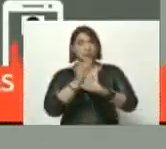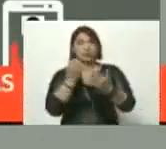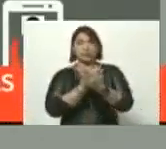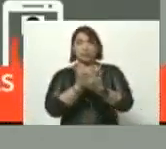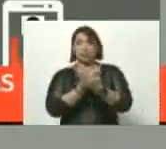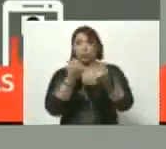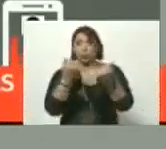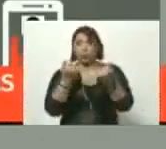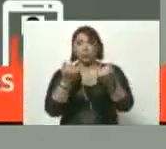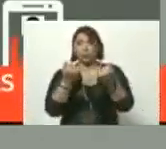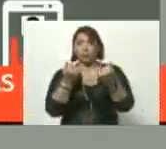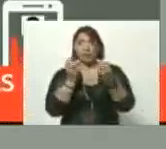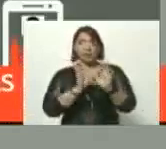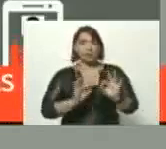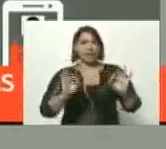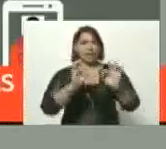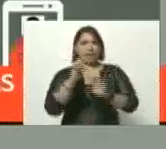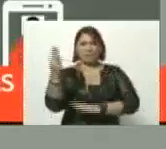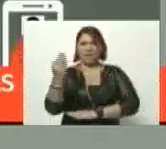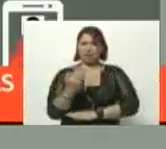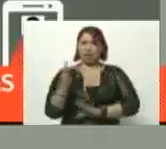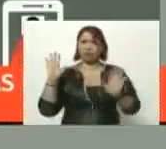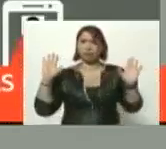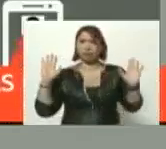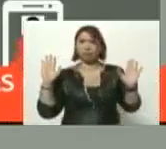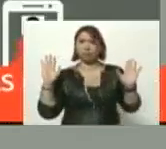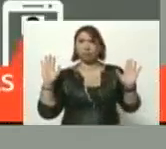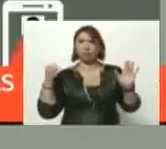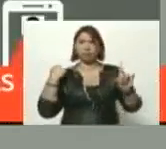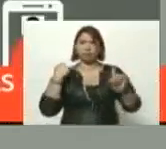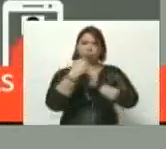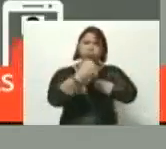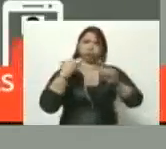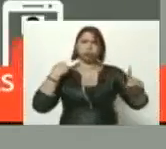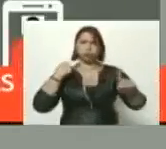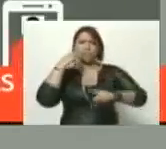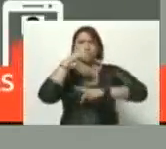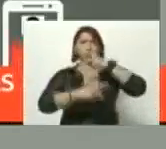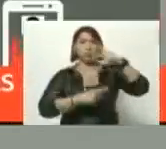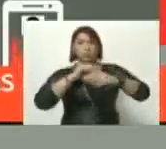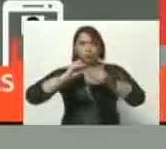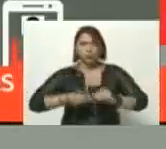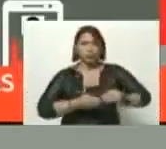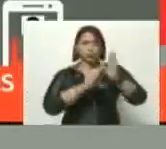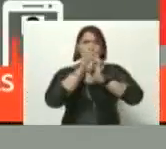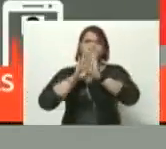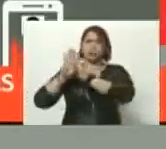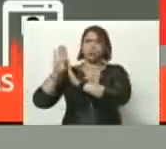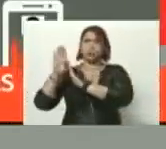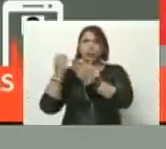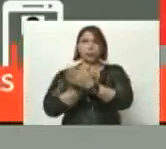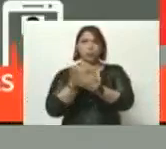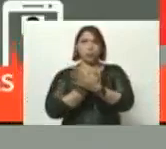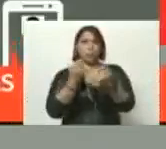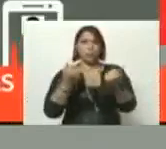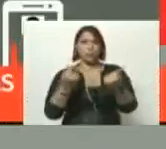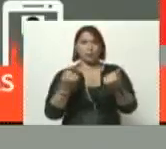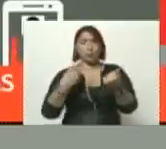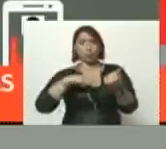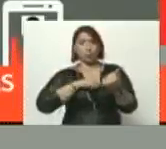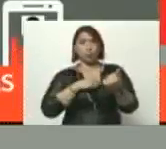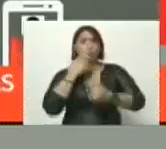economía, que nadie venga a sabotear el proceso de recuperación y crecimiento económico que